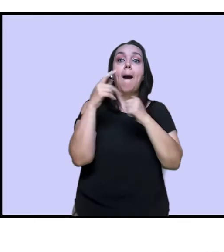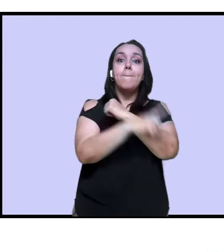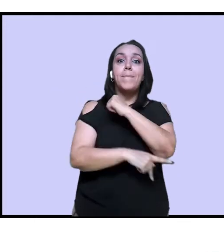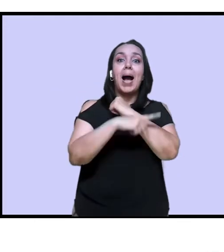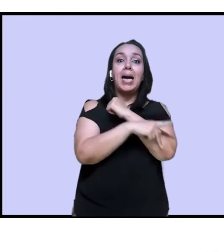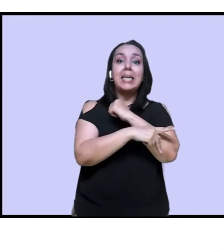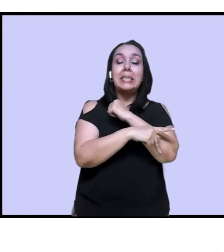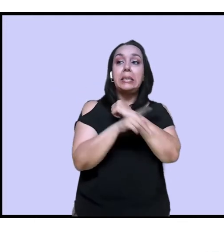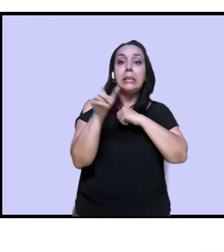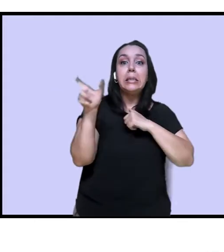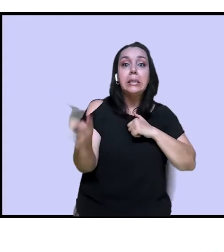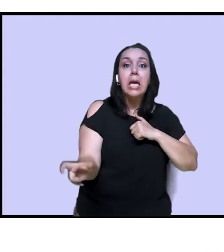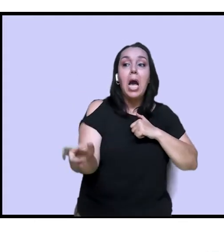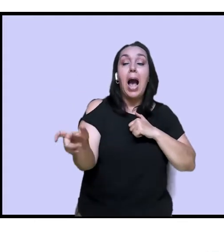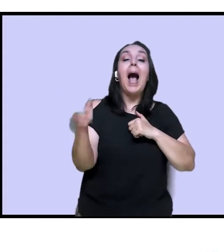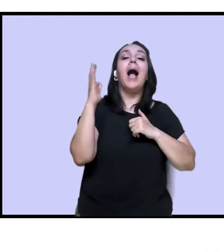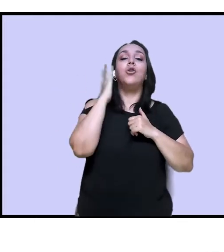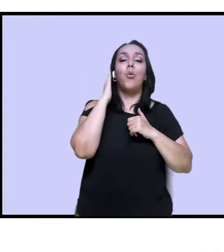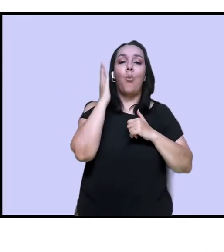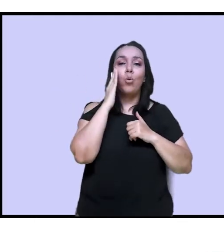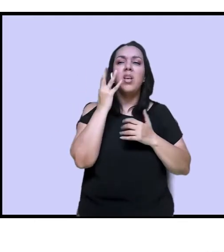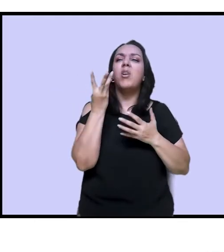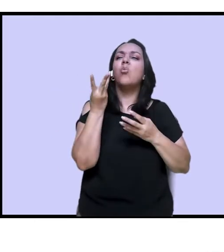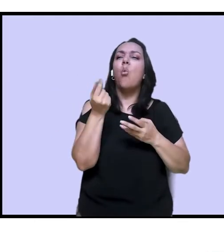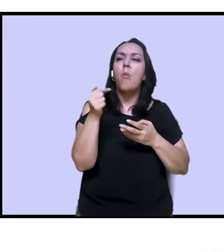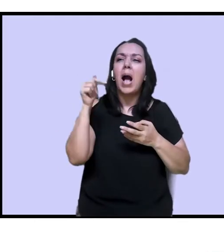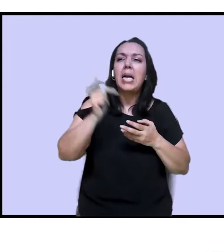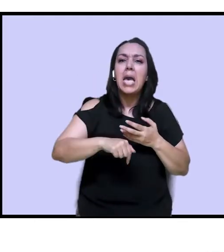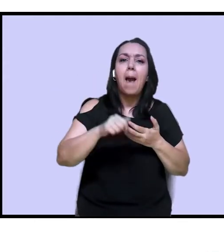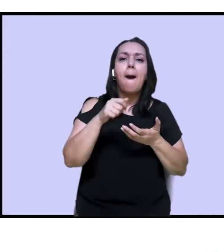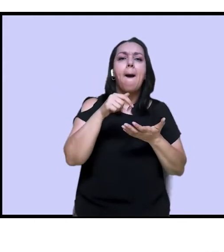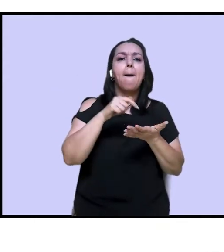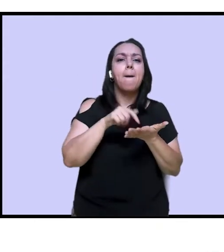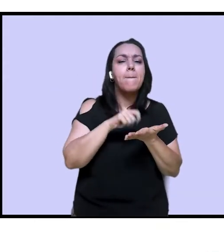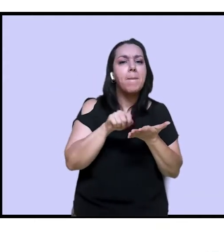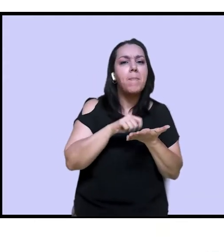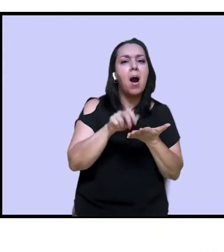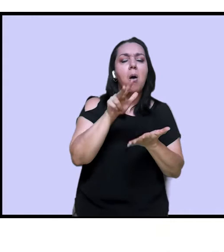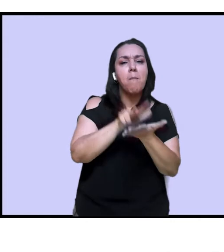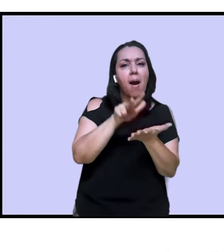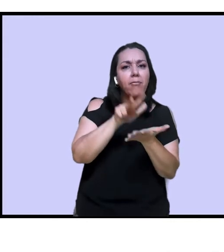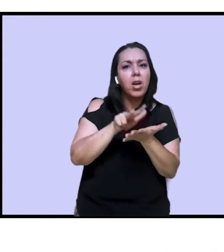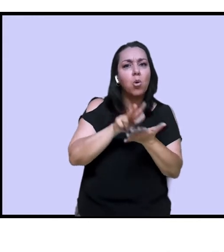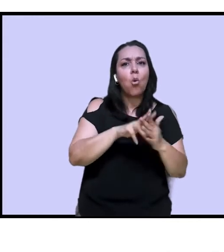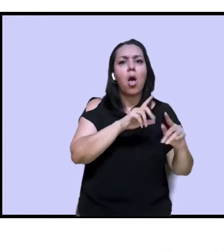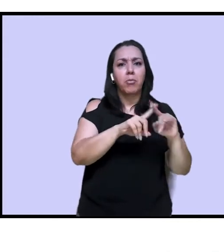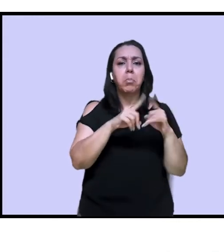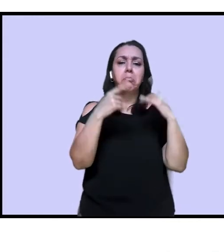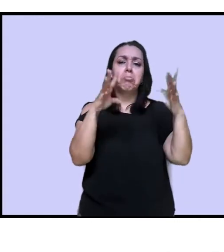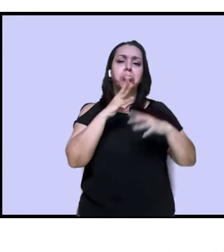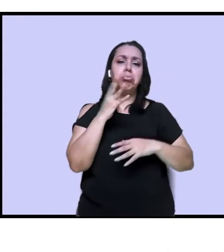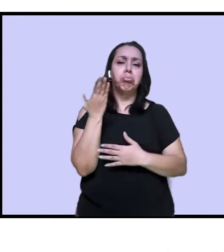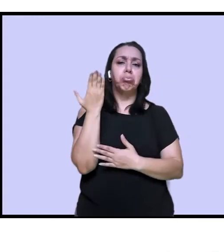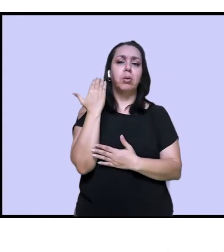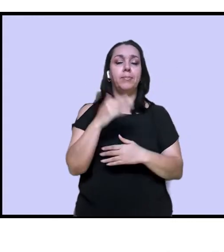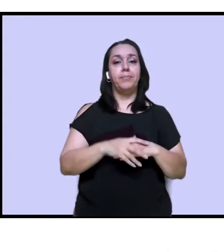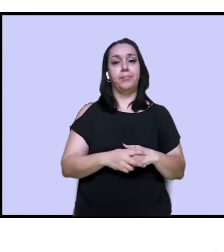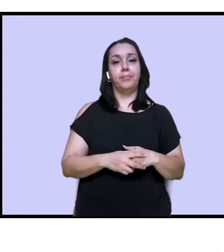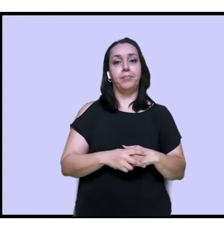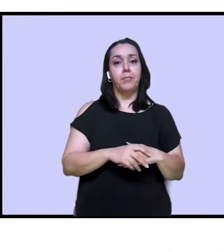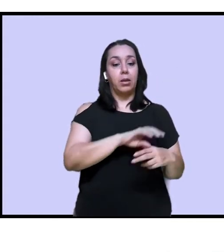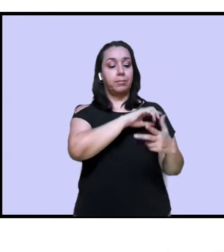de origen, yo puedo revisar cuál es su estatus migratorio para hacer las adaptaciones de matrícula que ya hemos